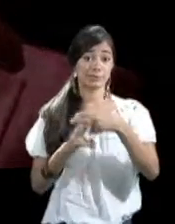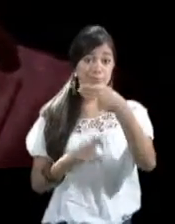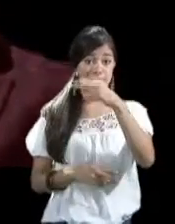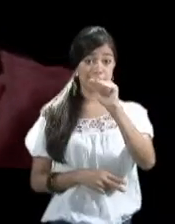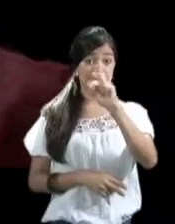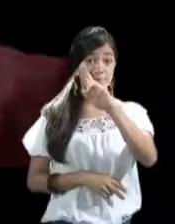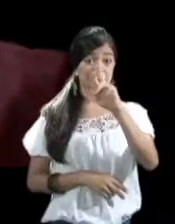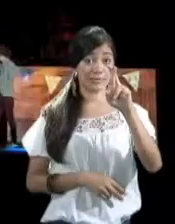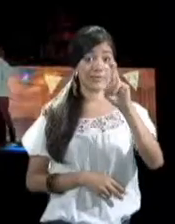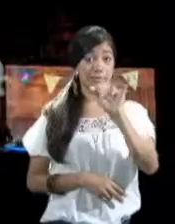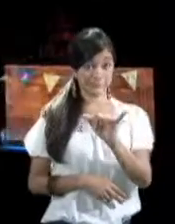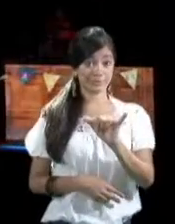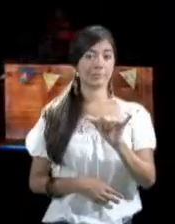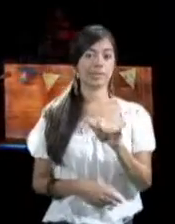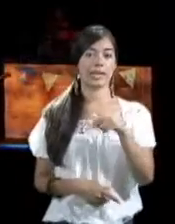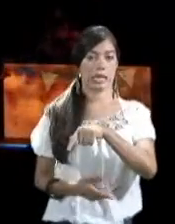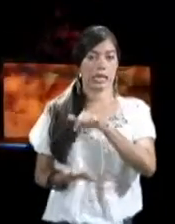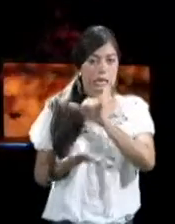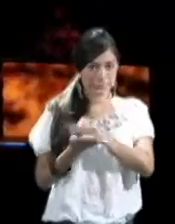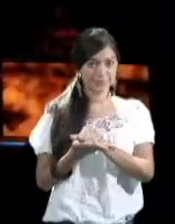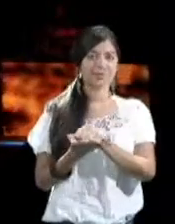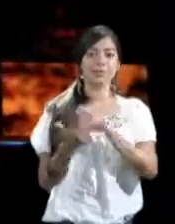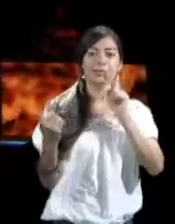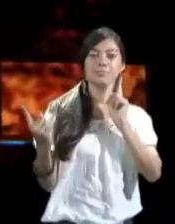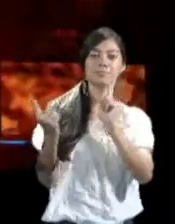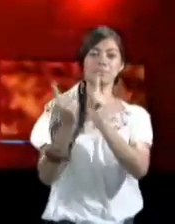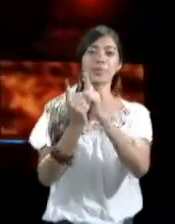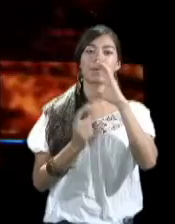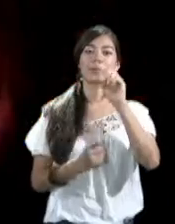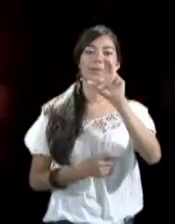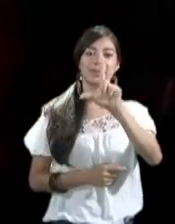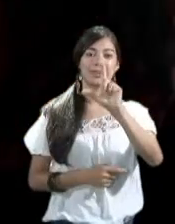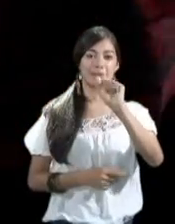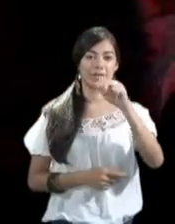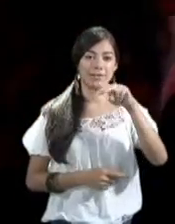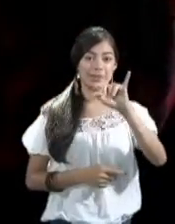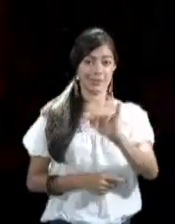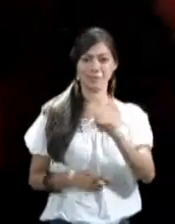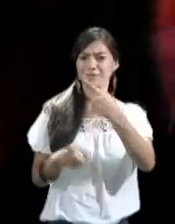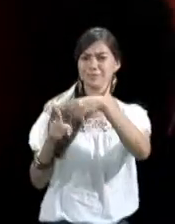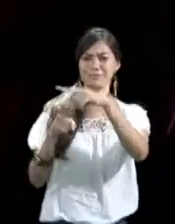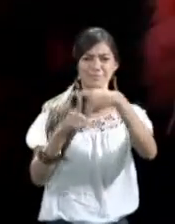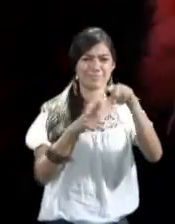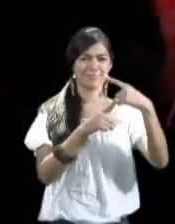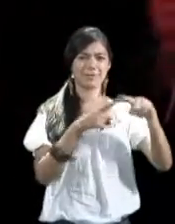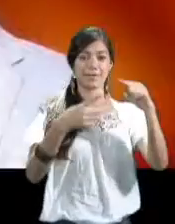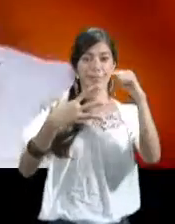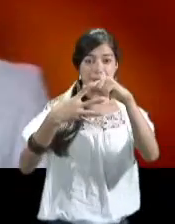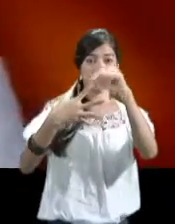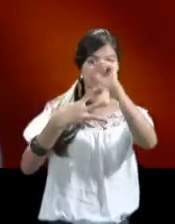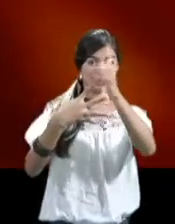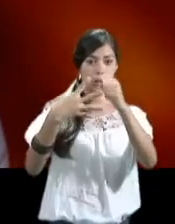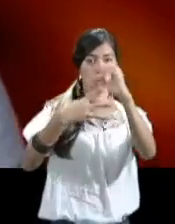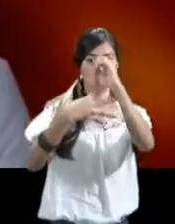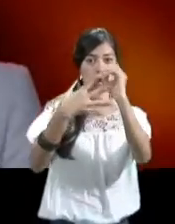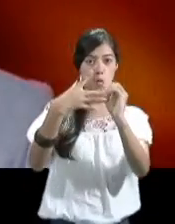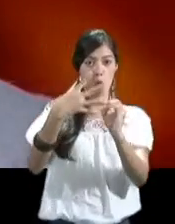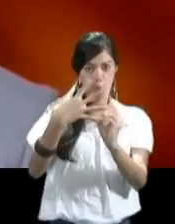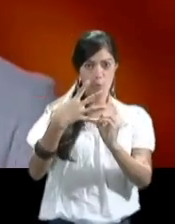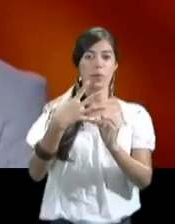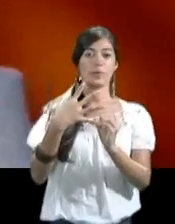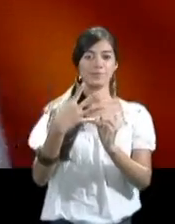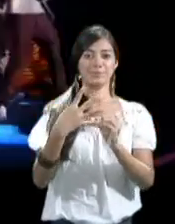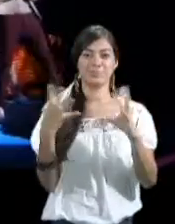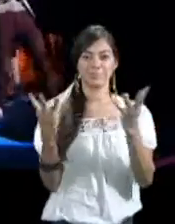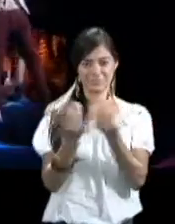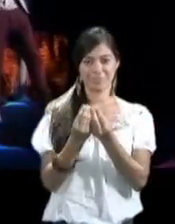cercano. Su nombre es Harry Edward Styles. Fue entonces cuando se reunió con Liam Payne, Louis Tomlinson, Niall Horan y Zayn Malik formando